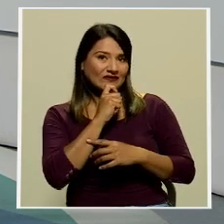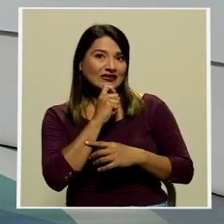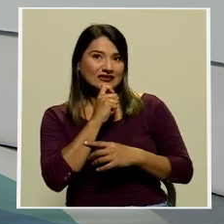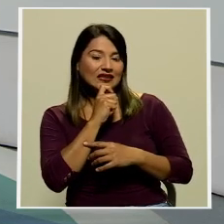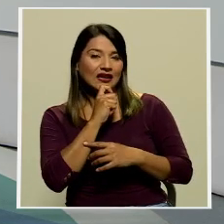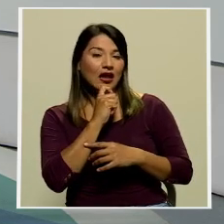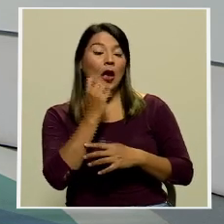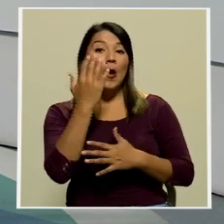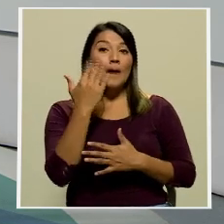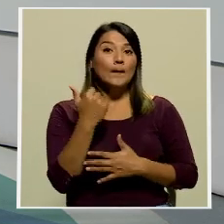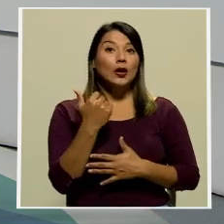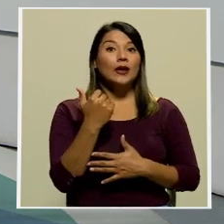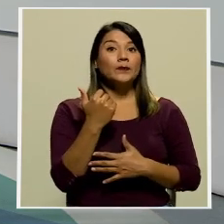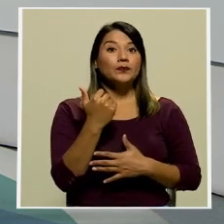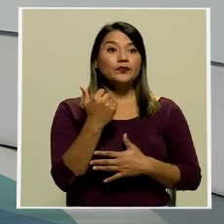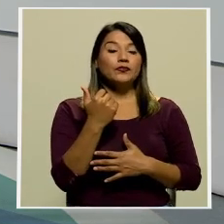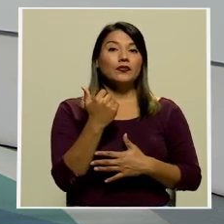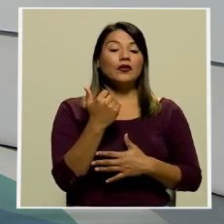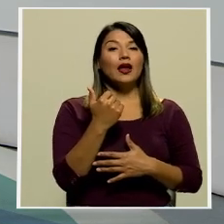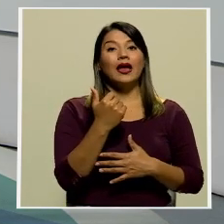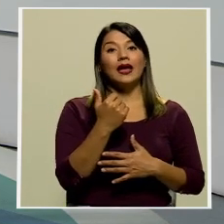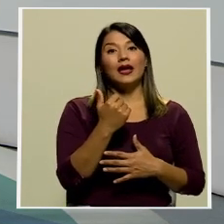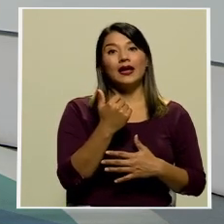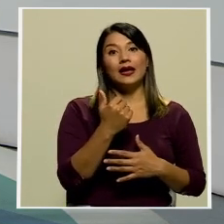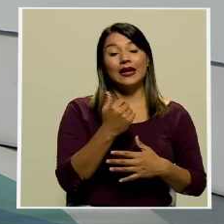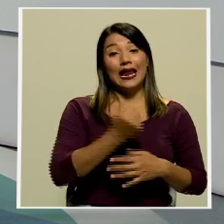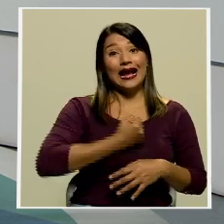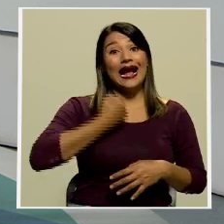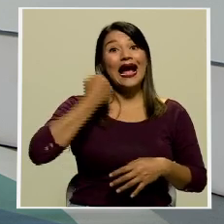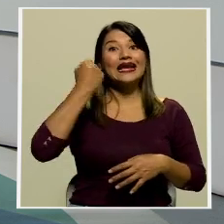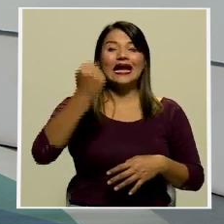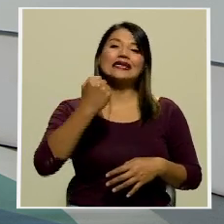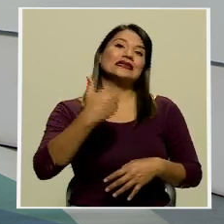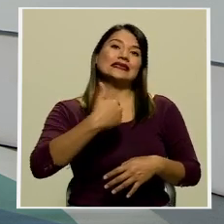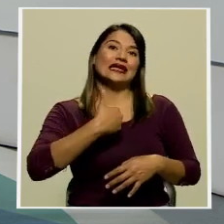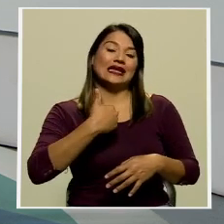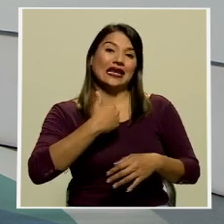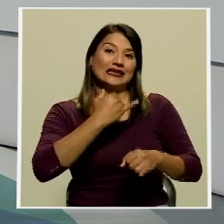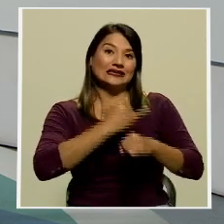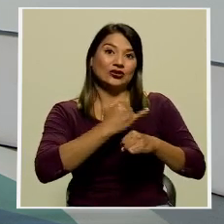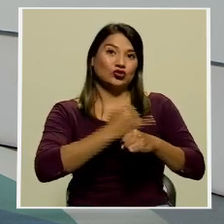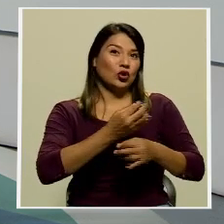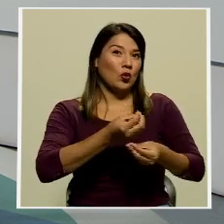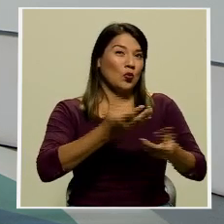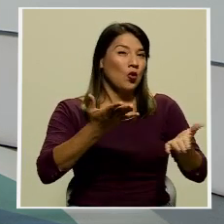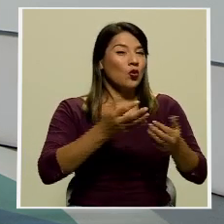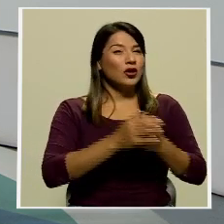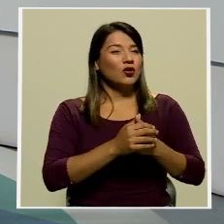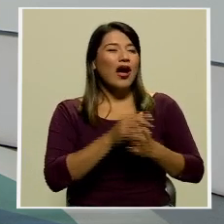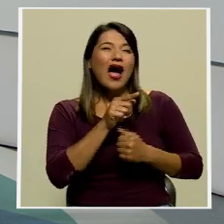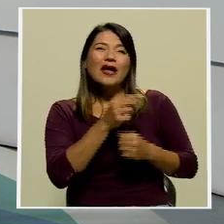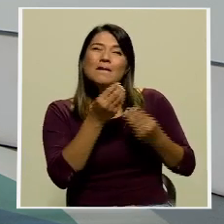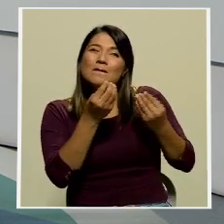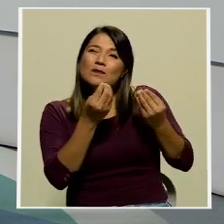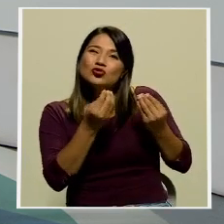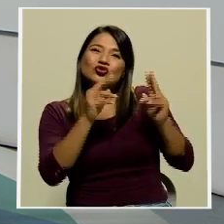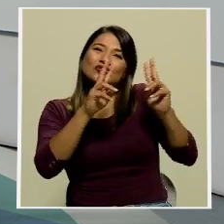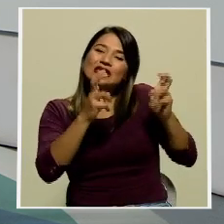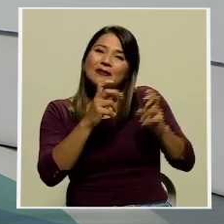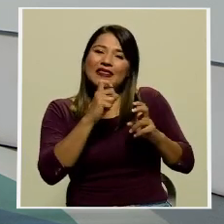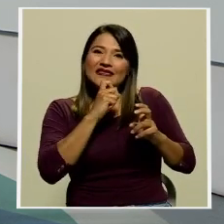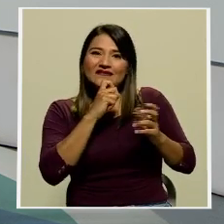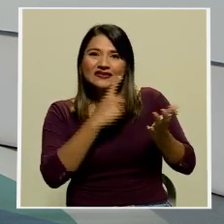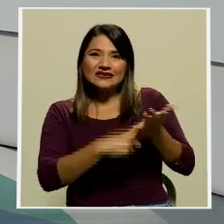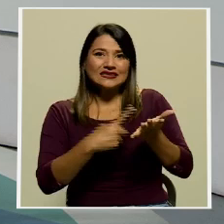lado, una parte de los excedentes de las principales empresas públicas. Ahí ya hay bastante tela que cortar porque no todas